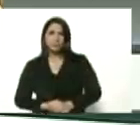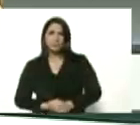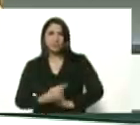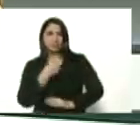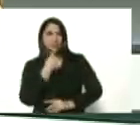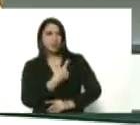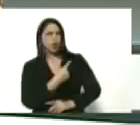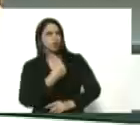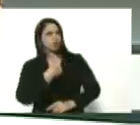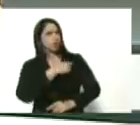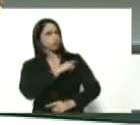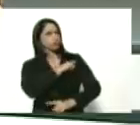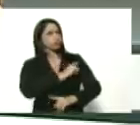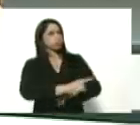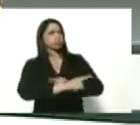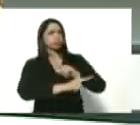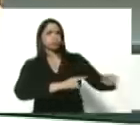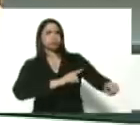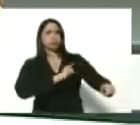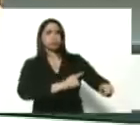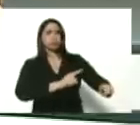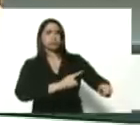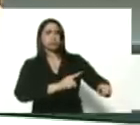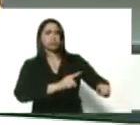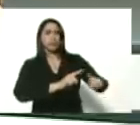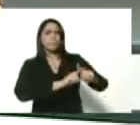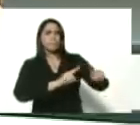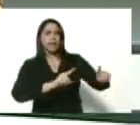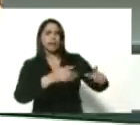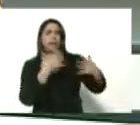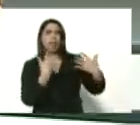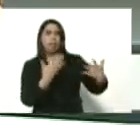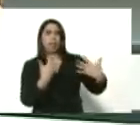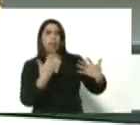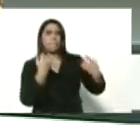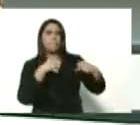Dijo, he dado las órdenes para que aceleren los